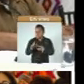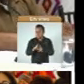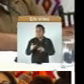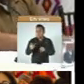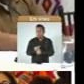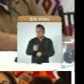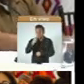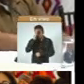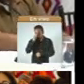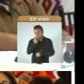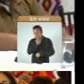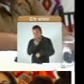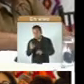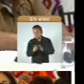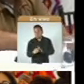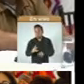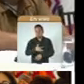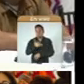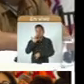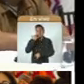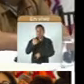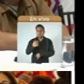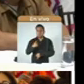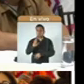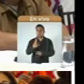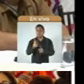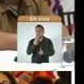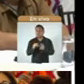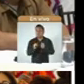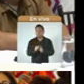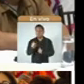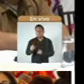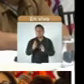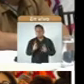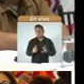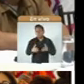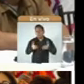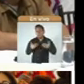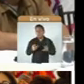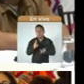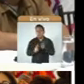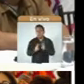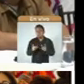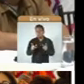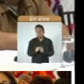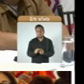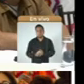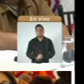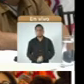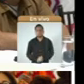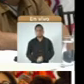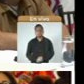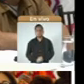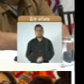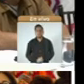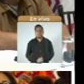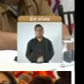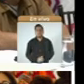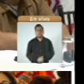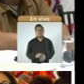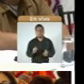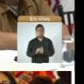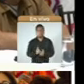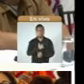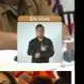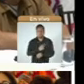parecieron algunas cosas muy raras Pero bueno eso ya hablamos con ella no Y hasta ahí en ese marco lo vamos a dejar entonces Rodrigo Estás invitado al